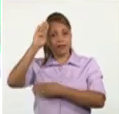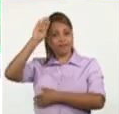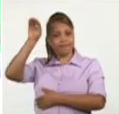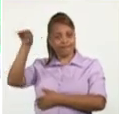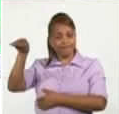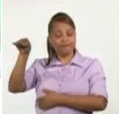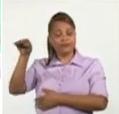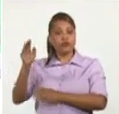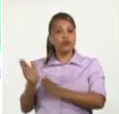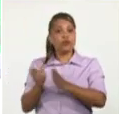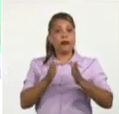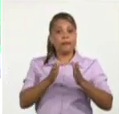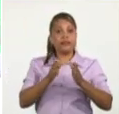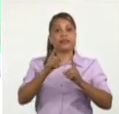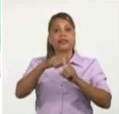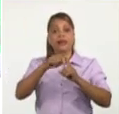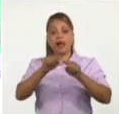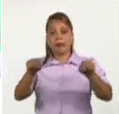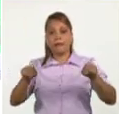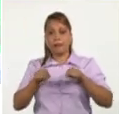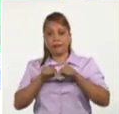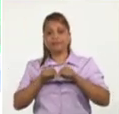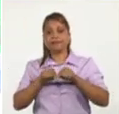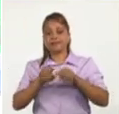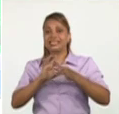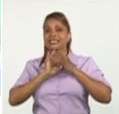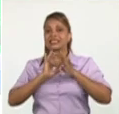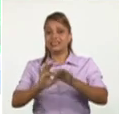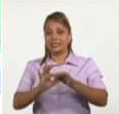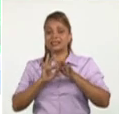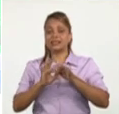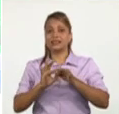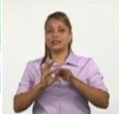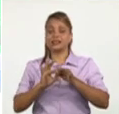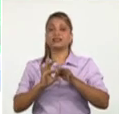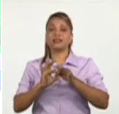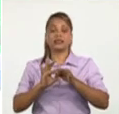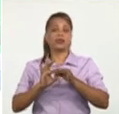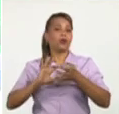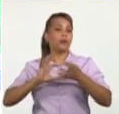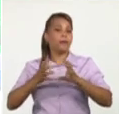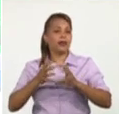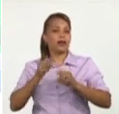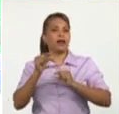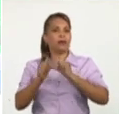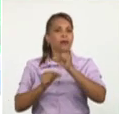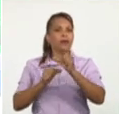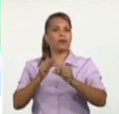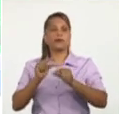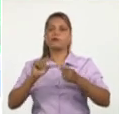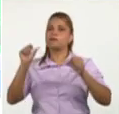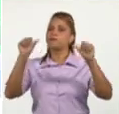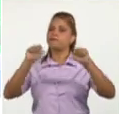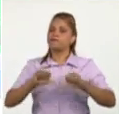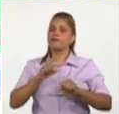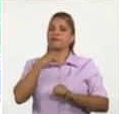de ellos en terapia intensiva, dadas las complicaciones que presentó, la paciente